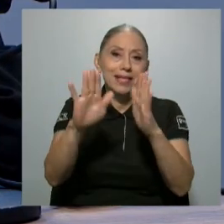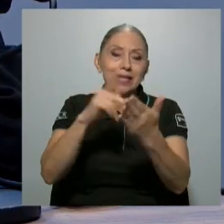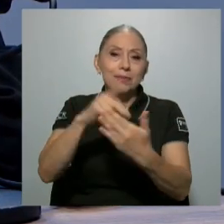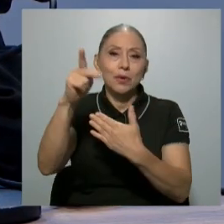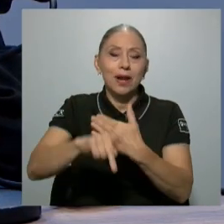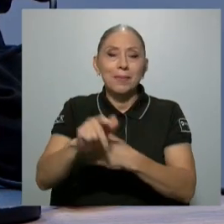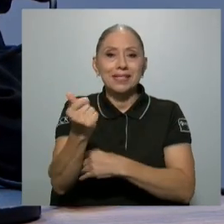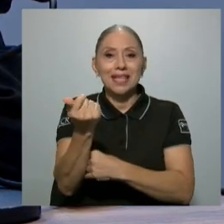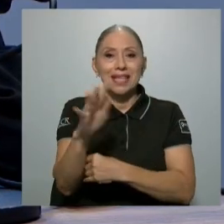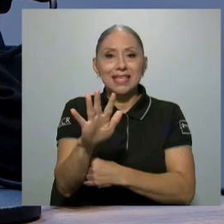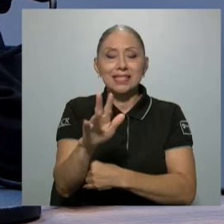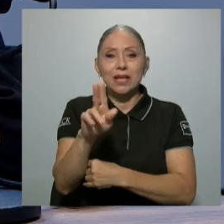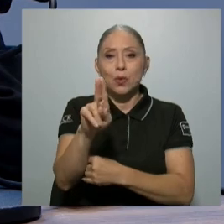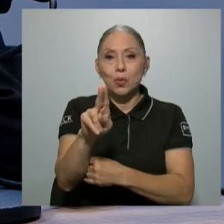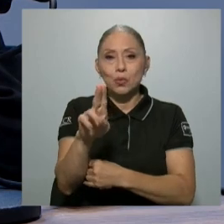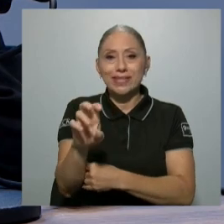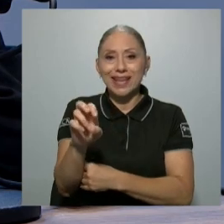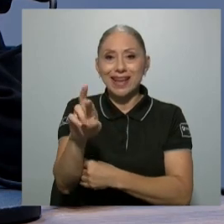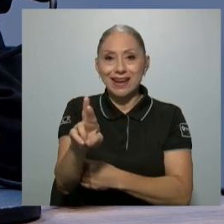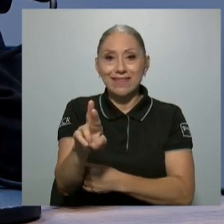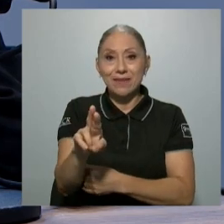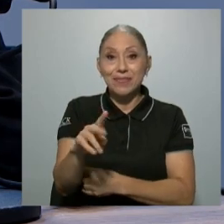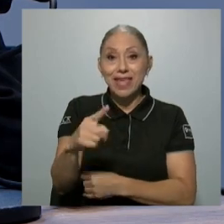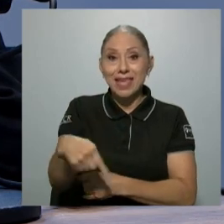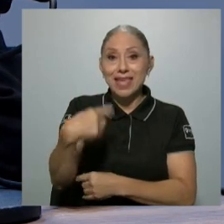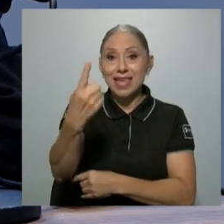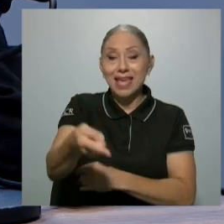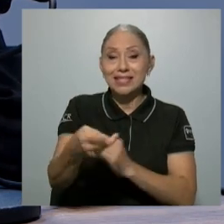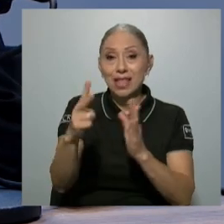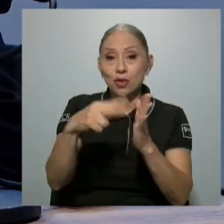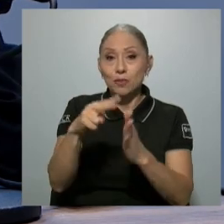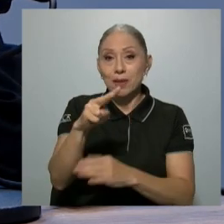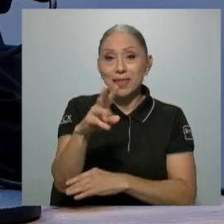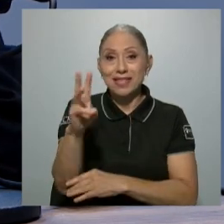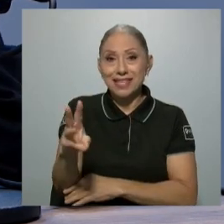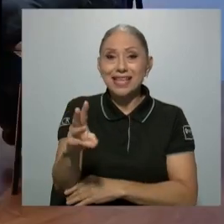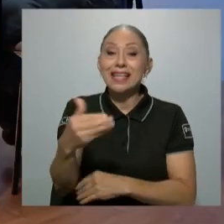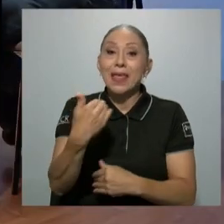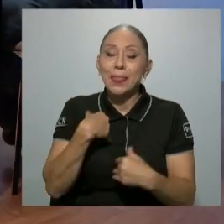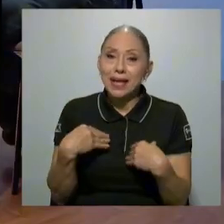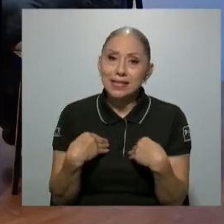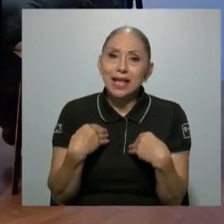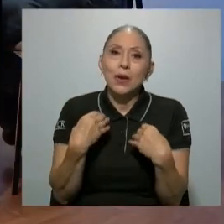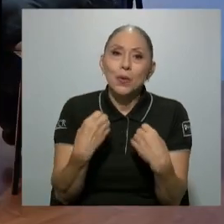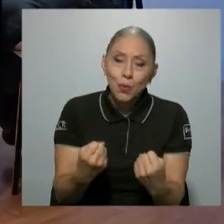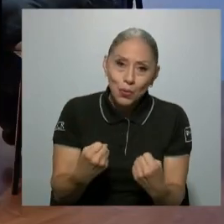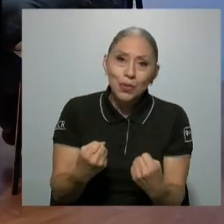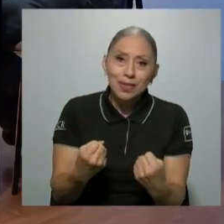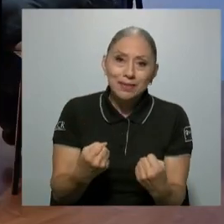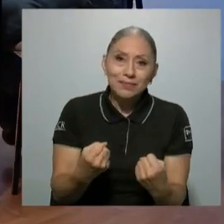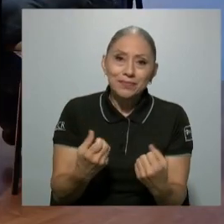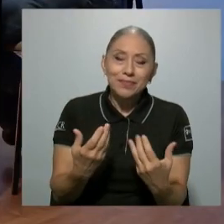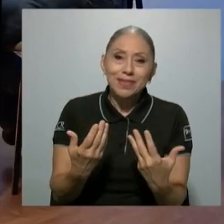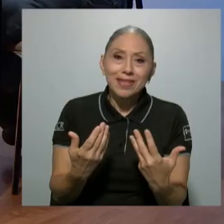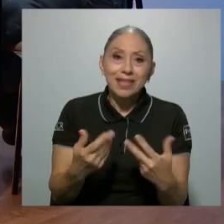UCR y que este 2026 les traiga salud, y a los que están